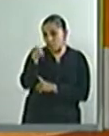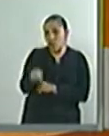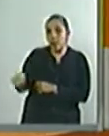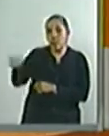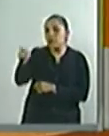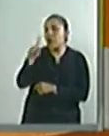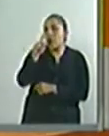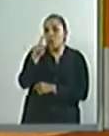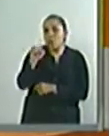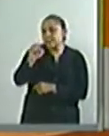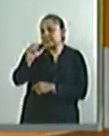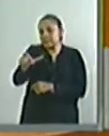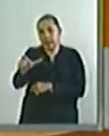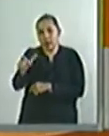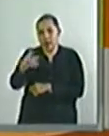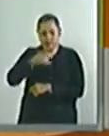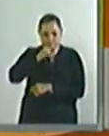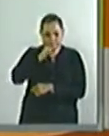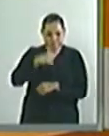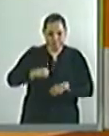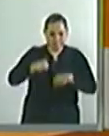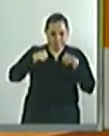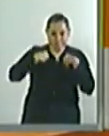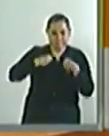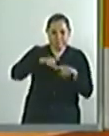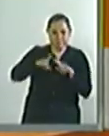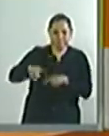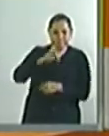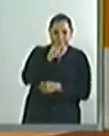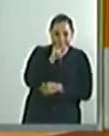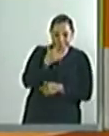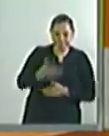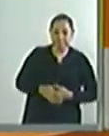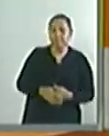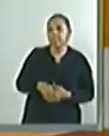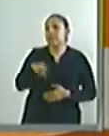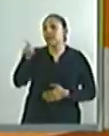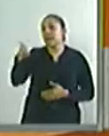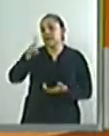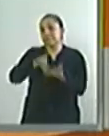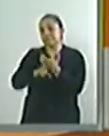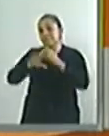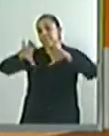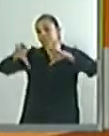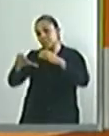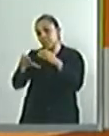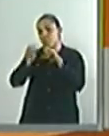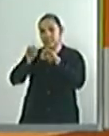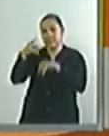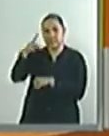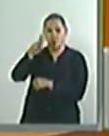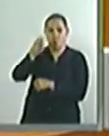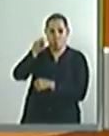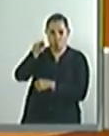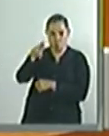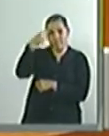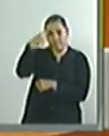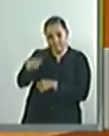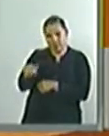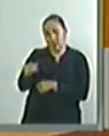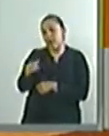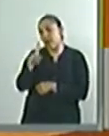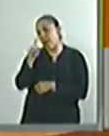salada la organización nacional de las naciones unidas para la agricultura y la alimentación ha estimado